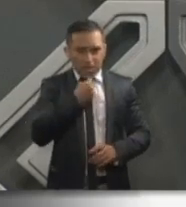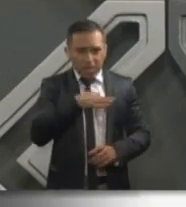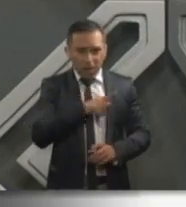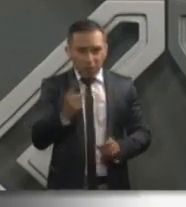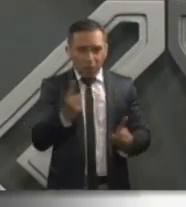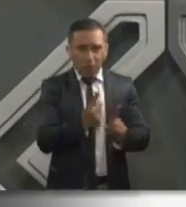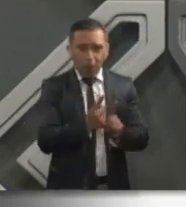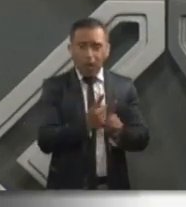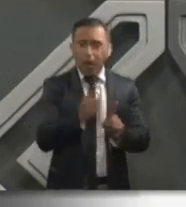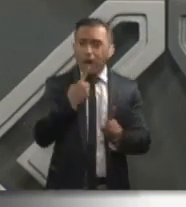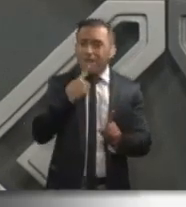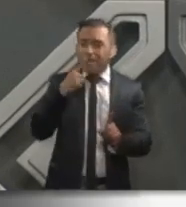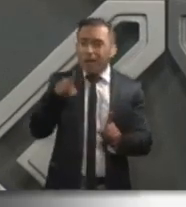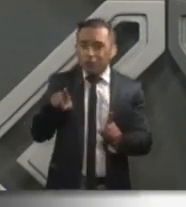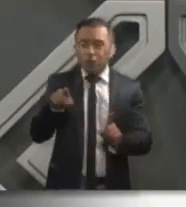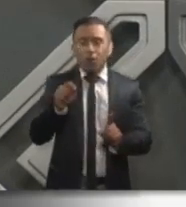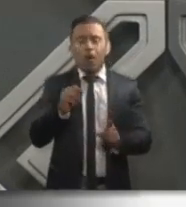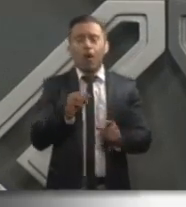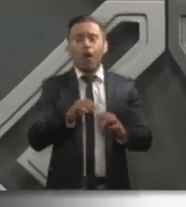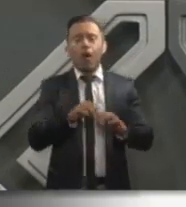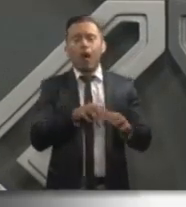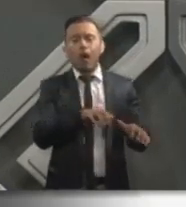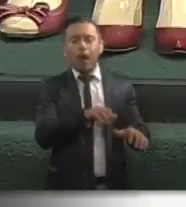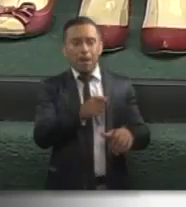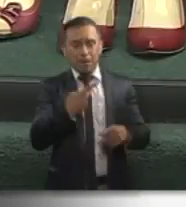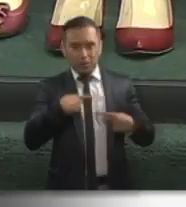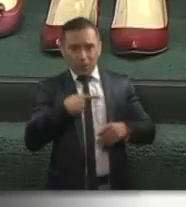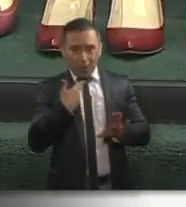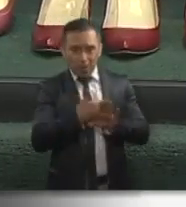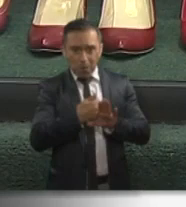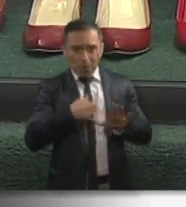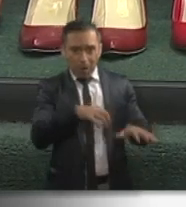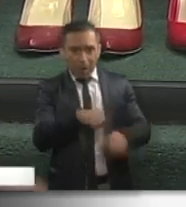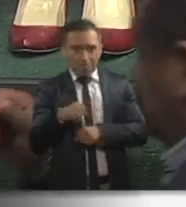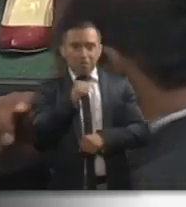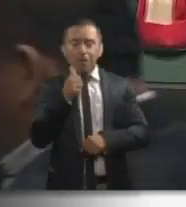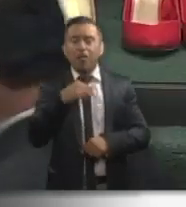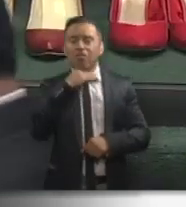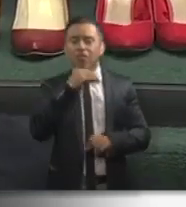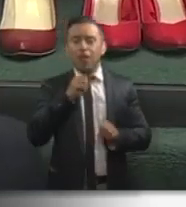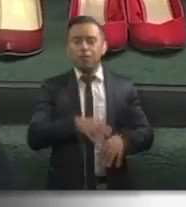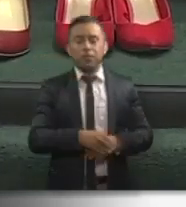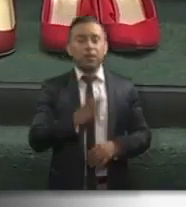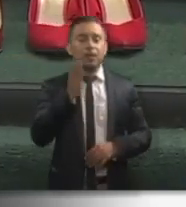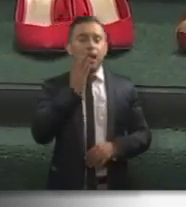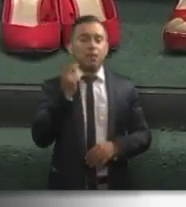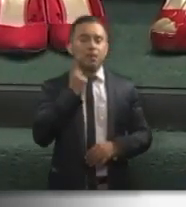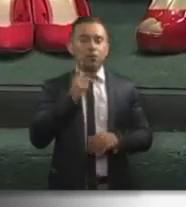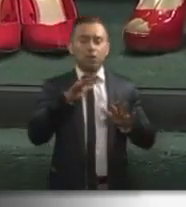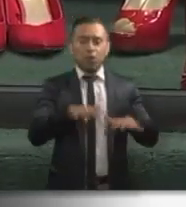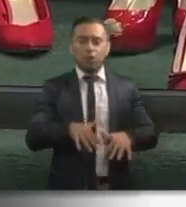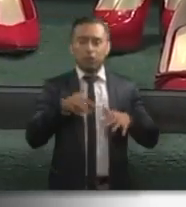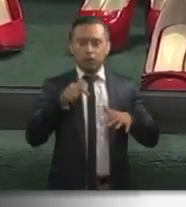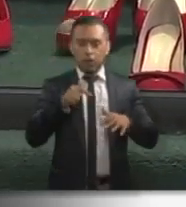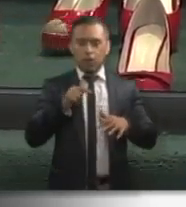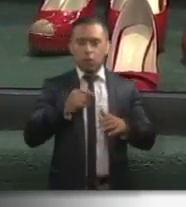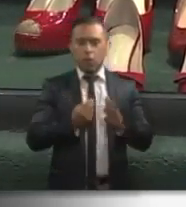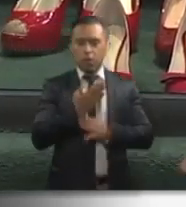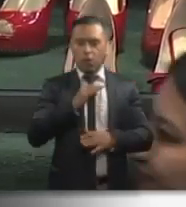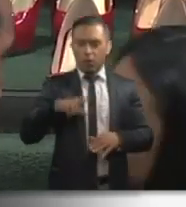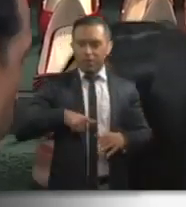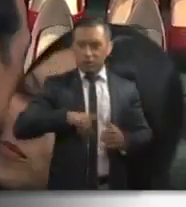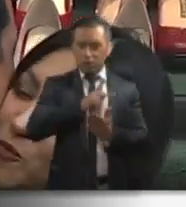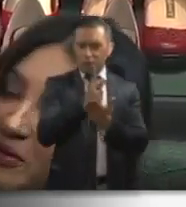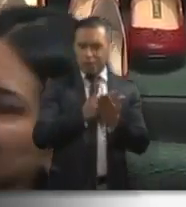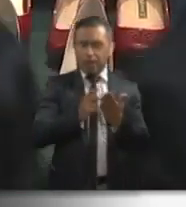baja también exhortó a las autoridades de todos los órdenes de gobierno a implementar una política integral para prevenir y erradicar la violencia contra